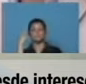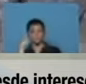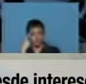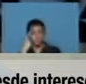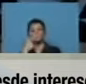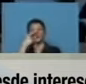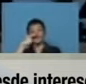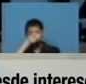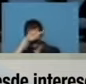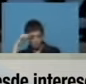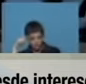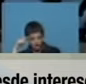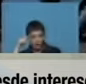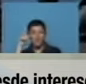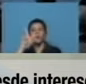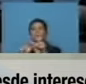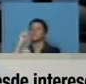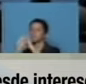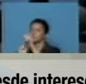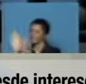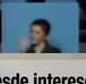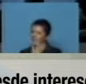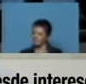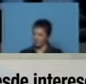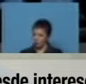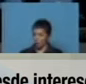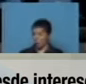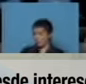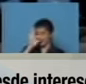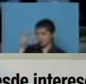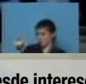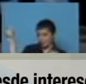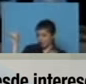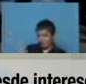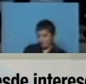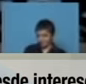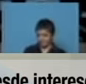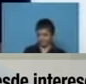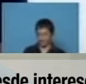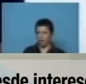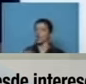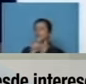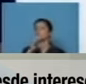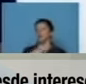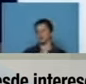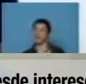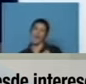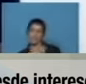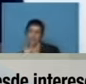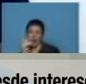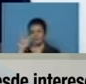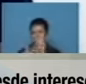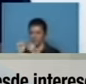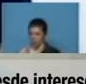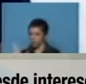nacionales, los empresarios tienen que estar tranquilos porque nunca va a ser para perjudicar a los empresarios. No porque estemos enamorados de los